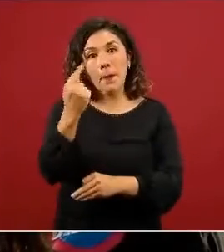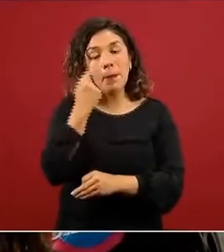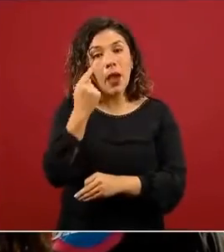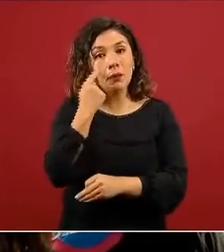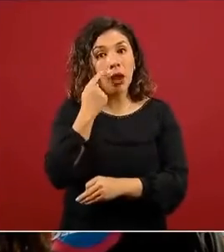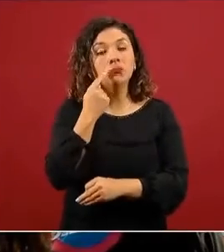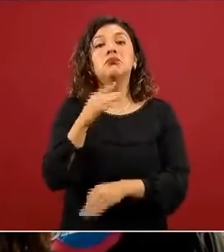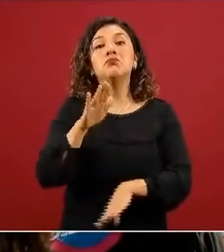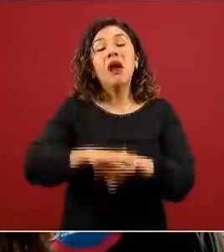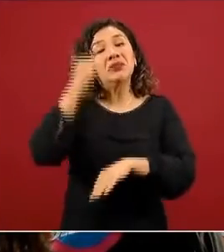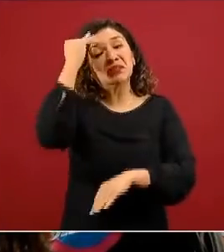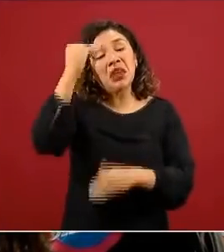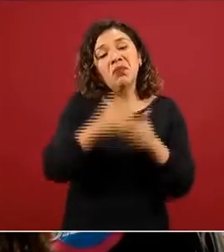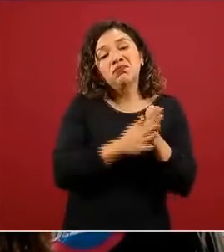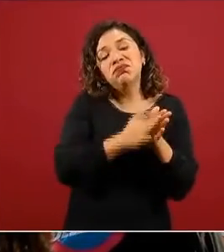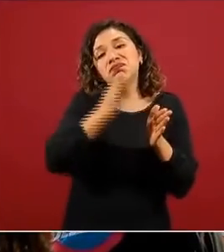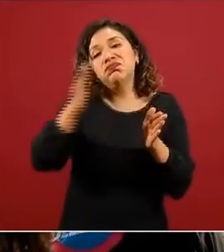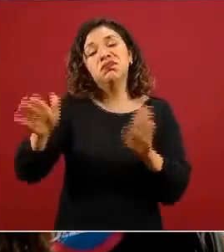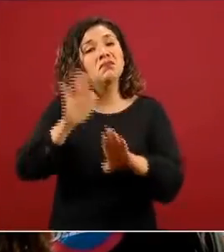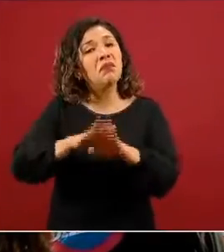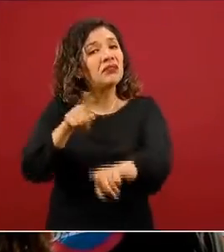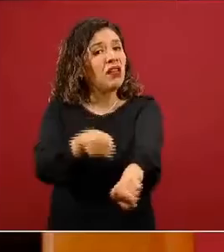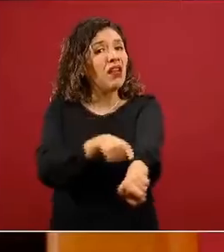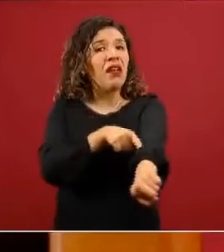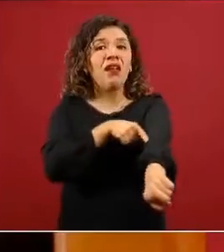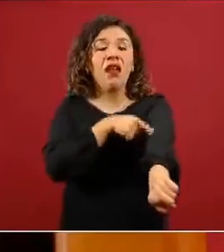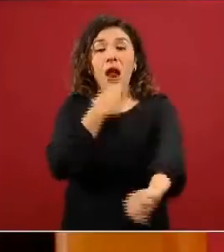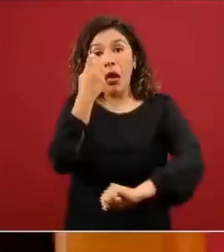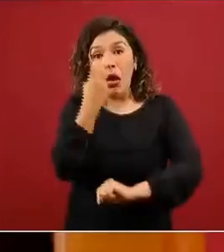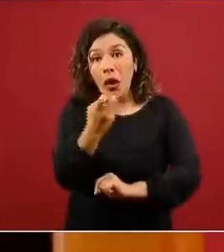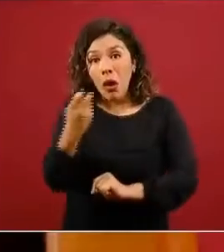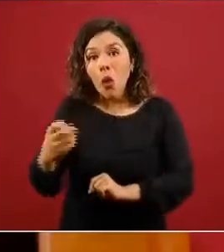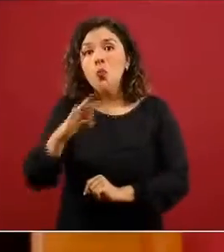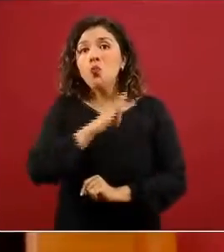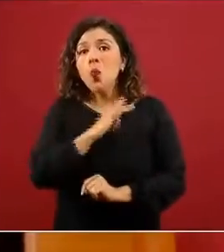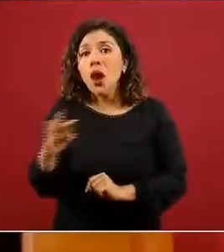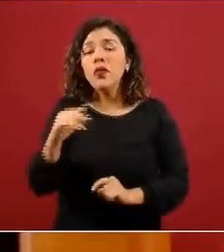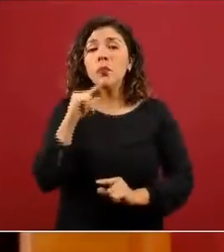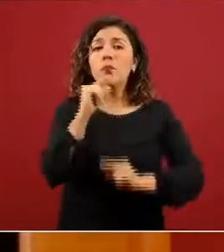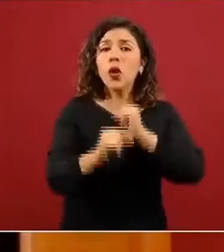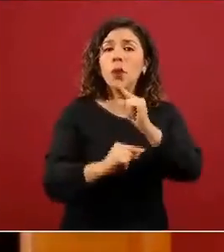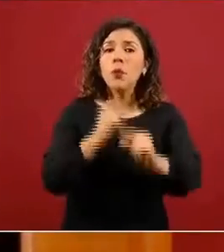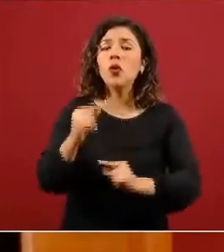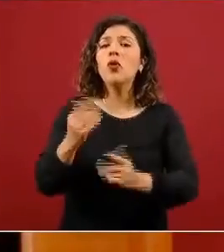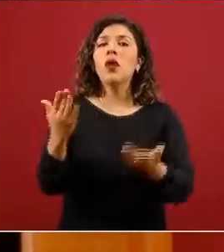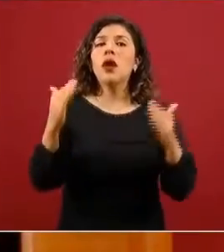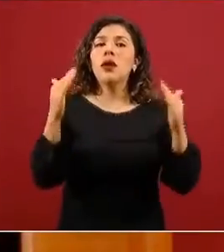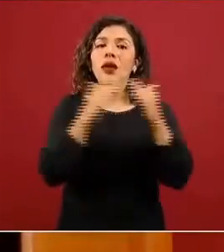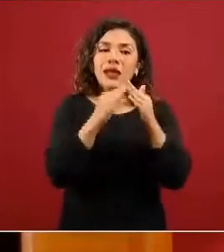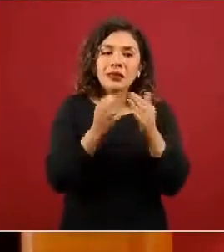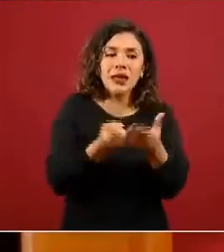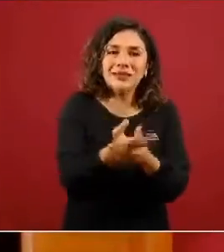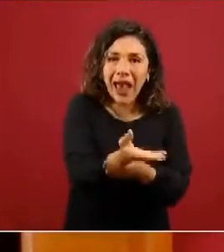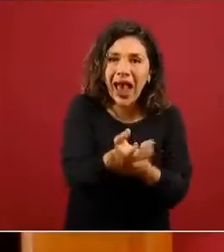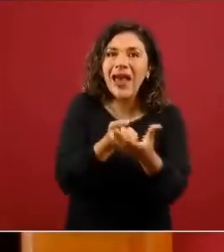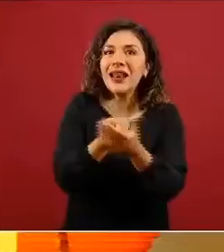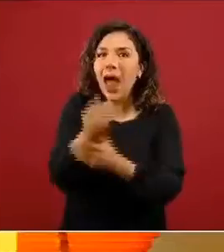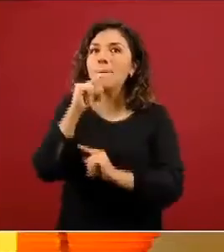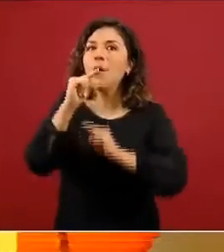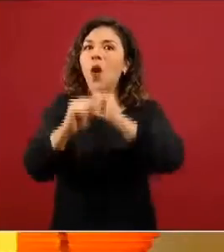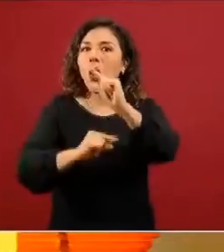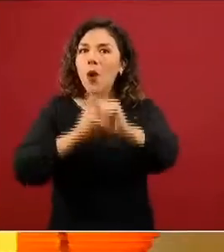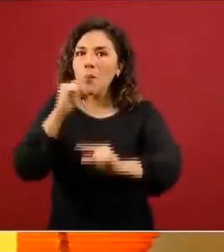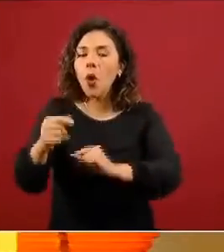y seguramente por un tiempo largo, muy largo, que nos permita ir desconfinando, ir saliendo a la vía